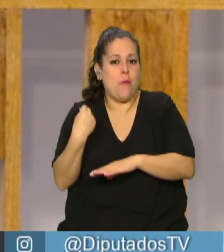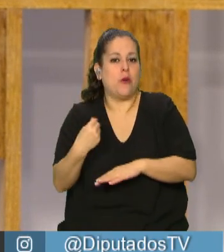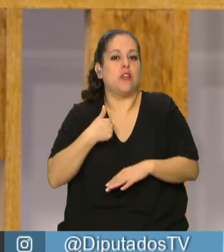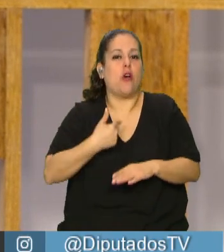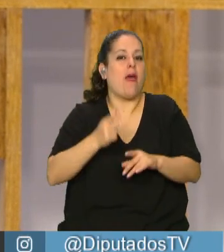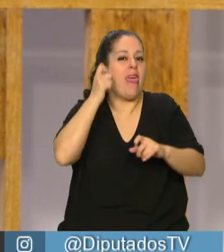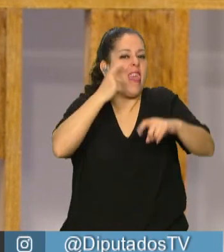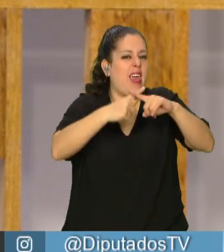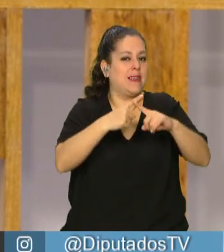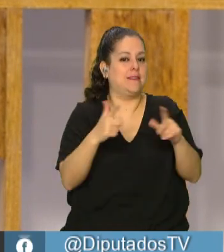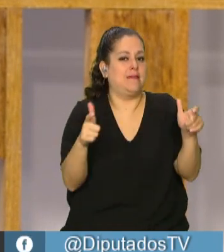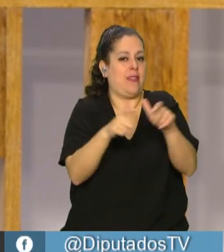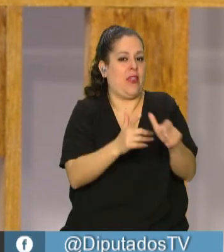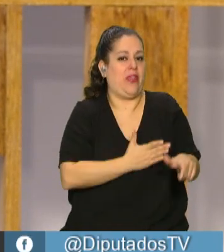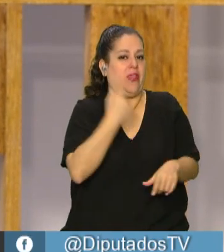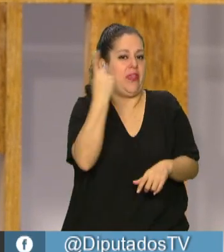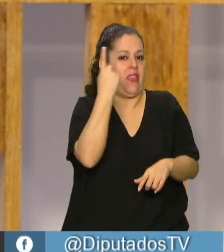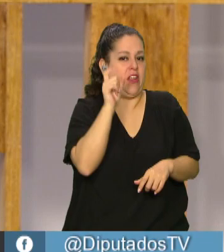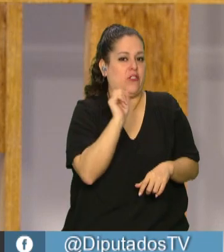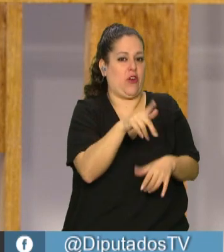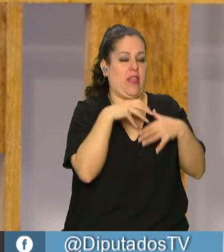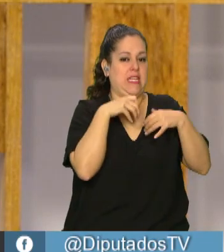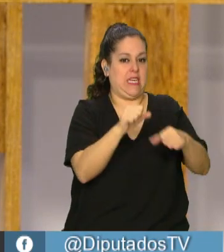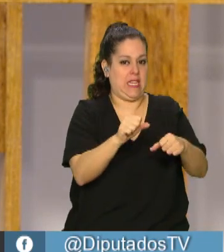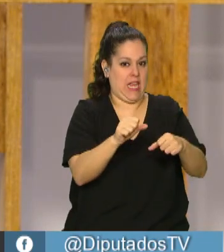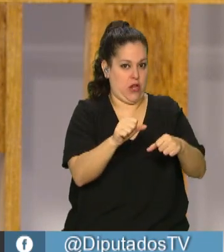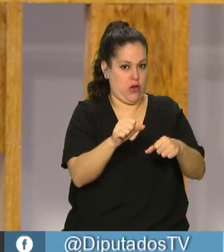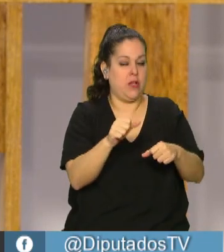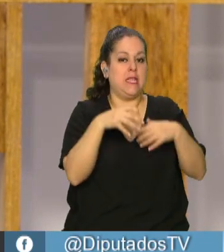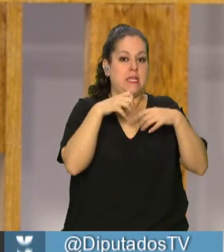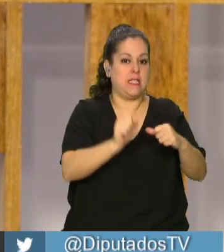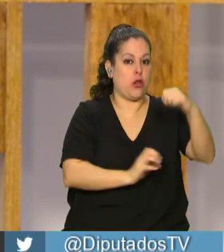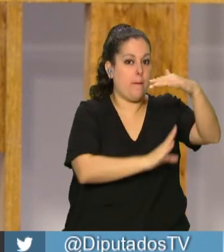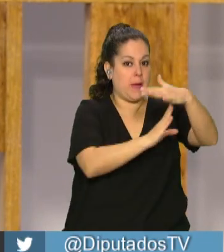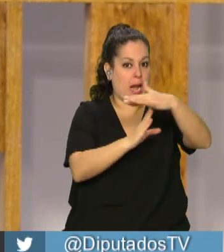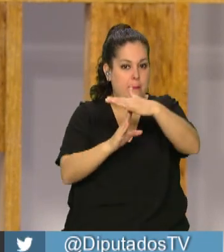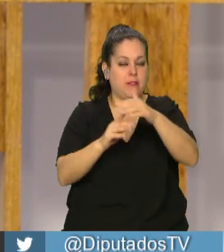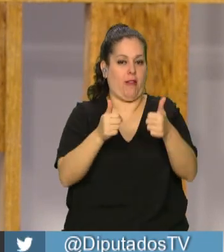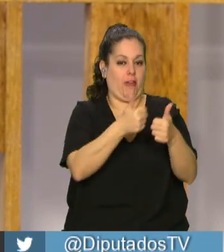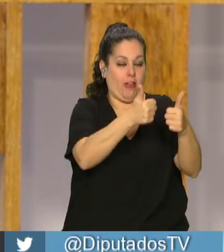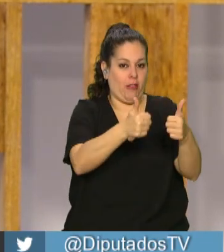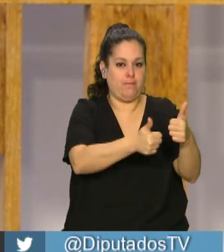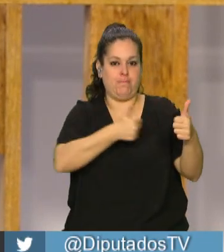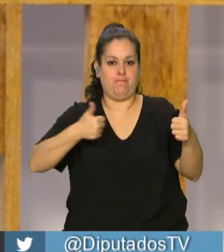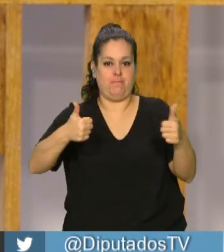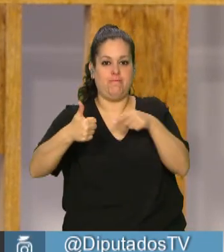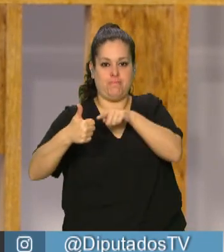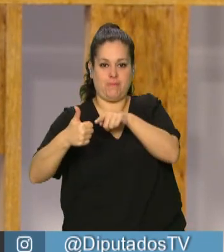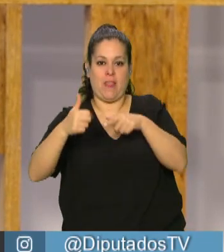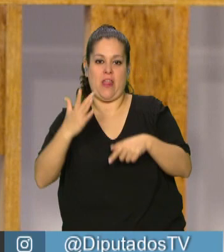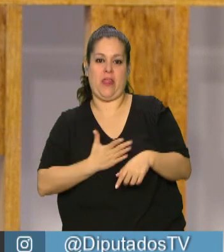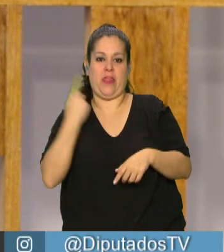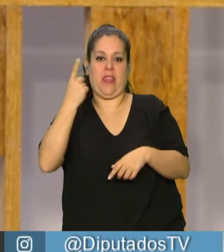secretaría, que estaba sentado al lado de los secretarios parlamentarios. Esa función la ejercí